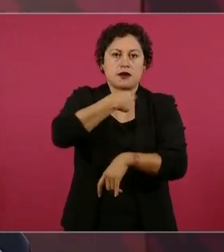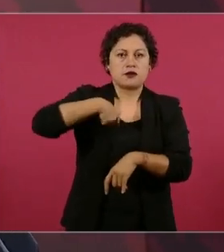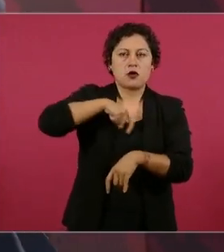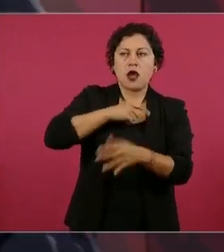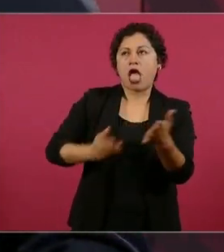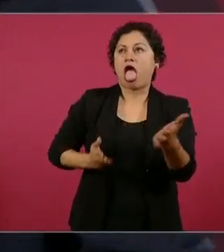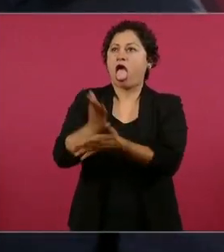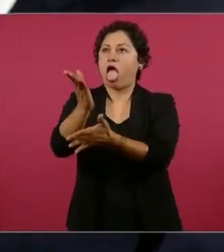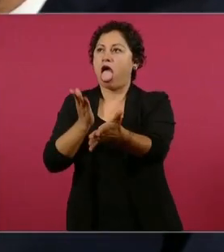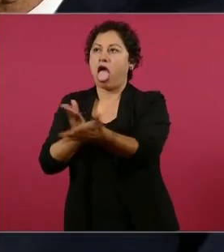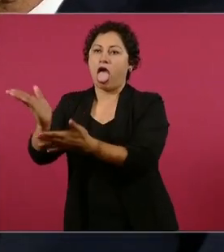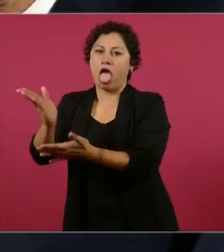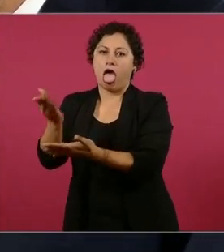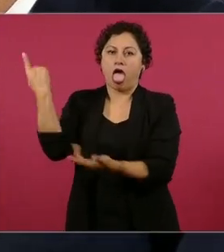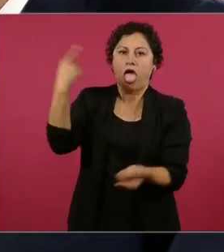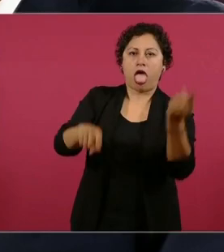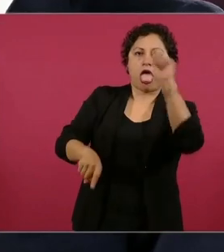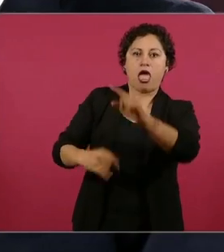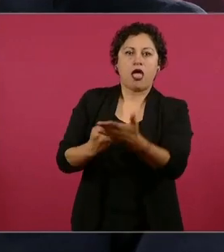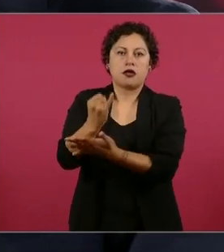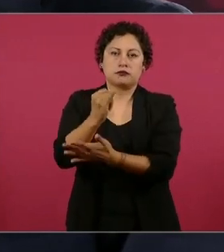a decidir,